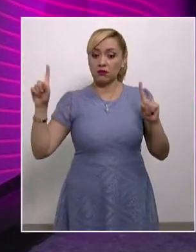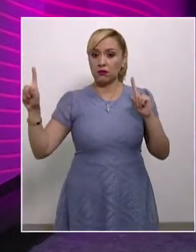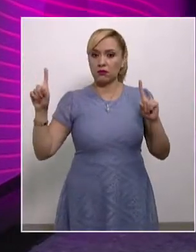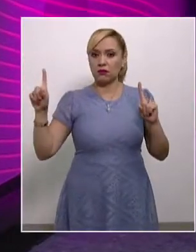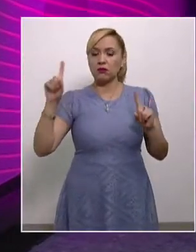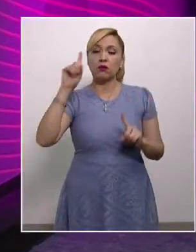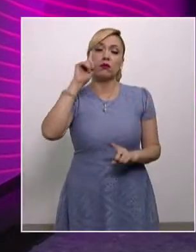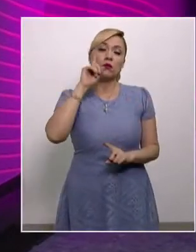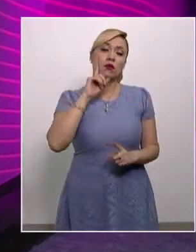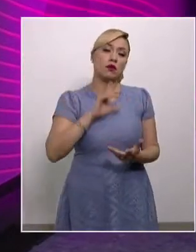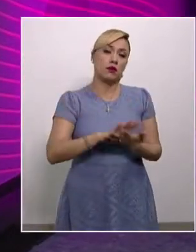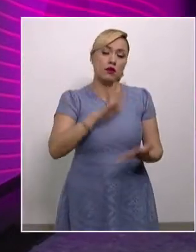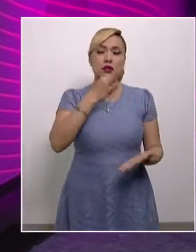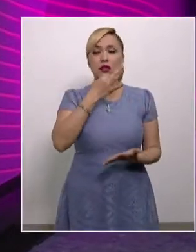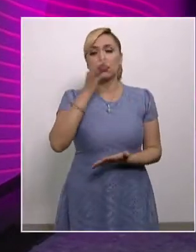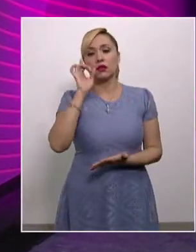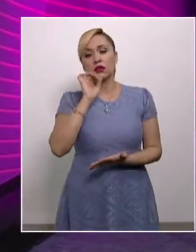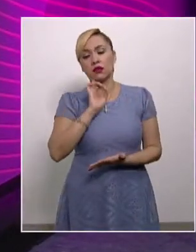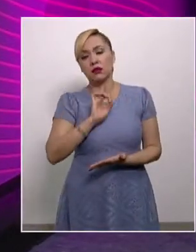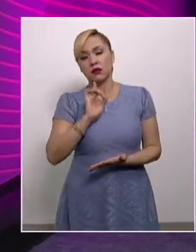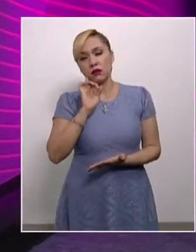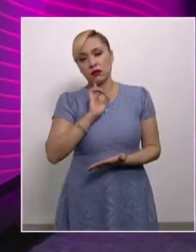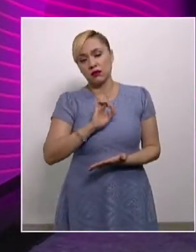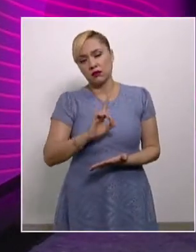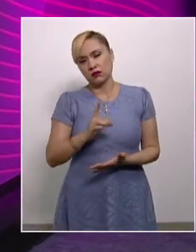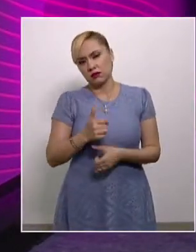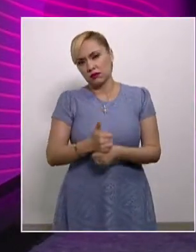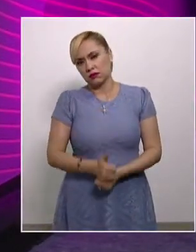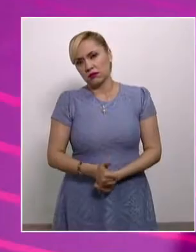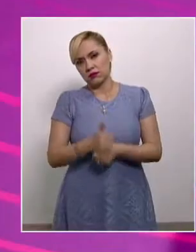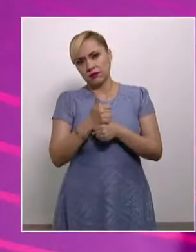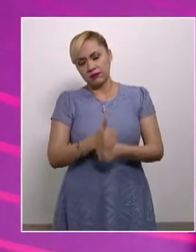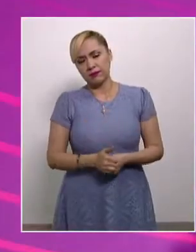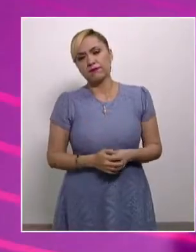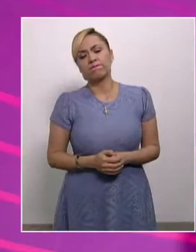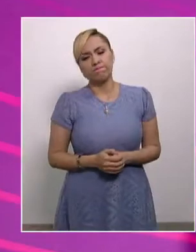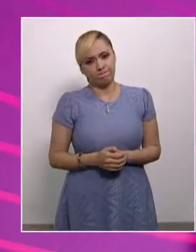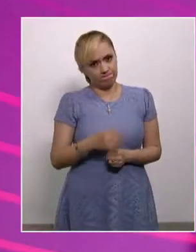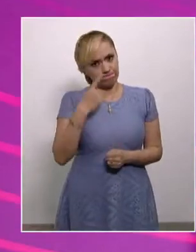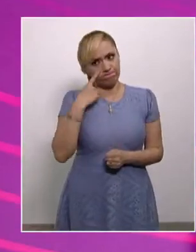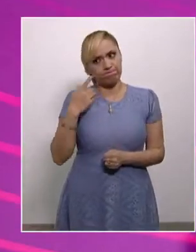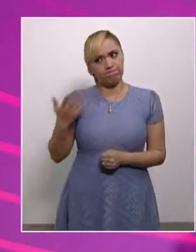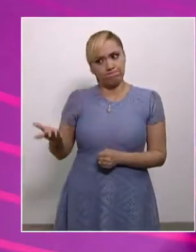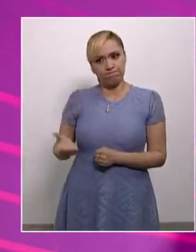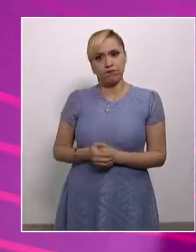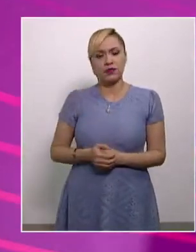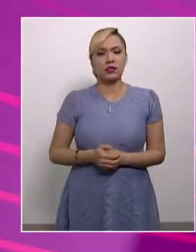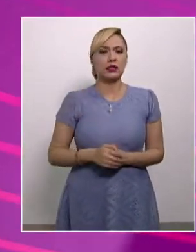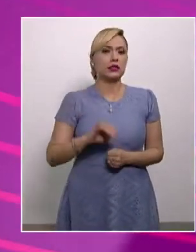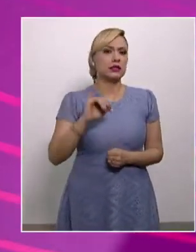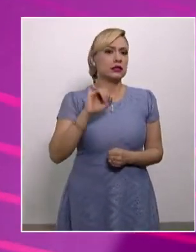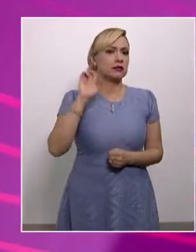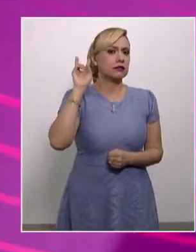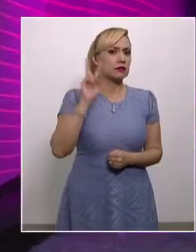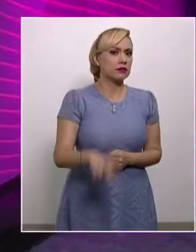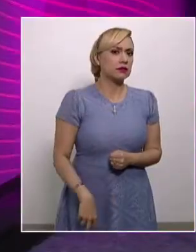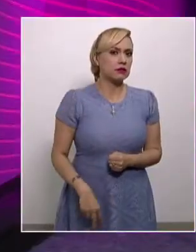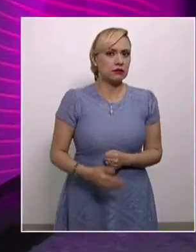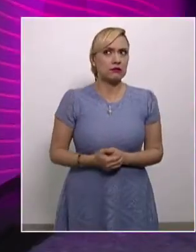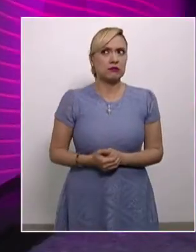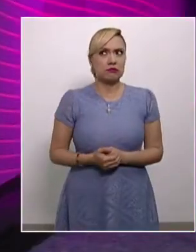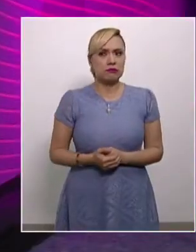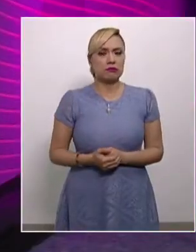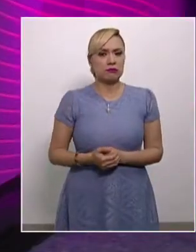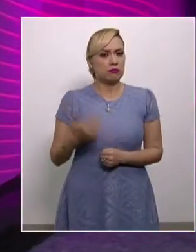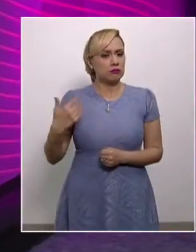vulneradas, las mujeres y las niñas. Y entonces eso es como para dimensionar de qué estamos y que sin duda, y regreso al tema